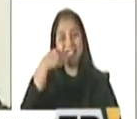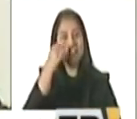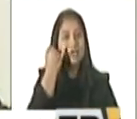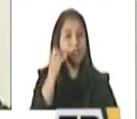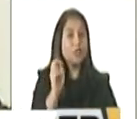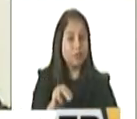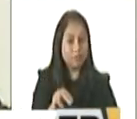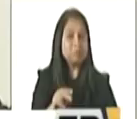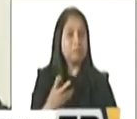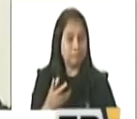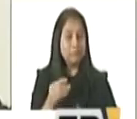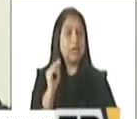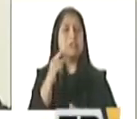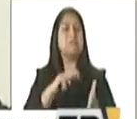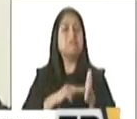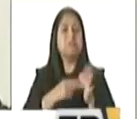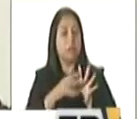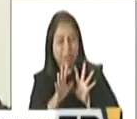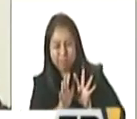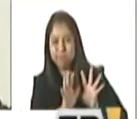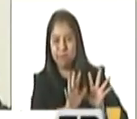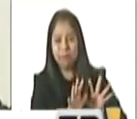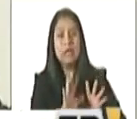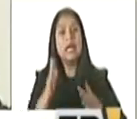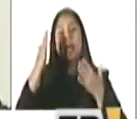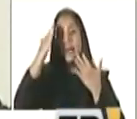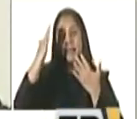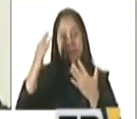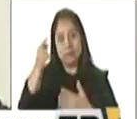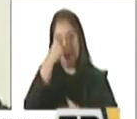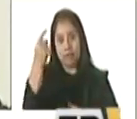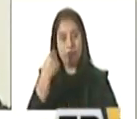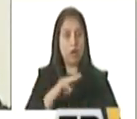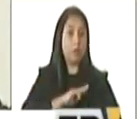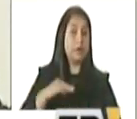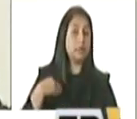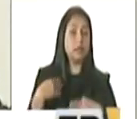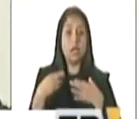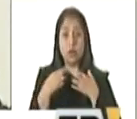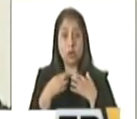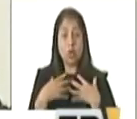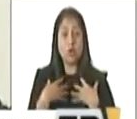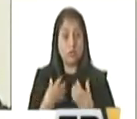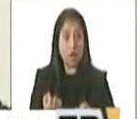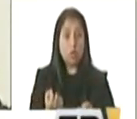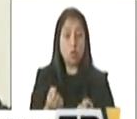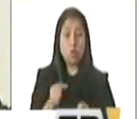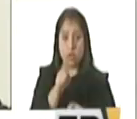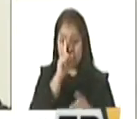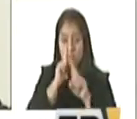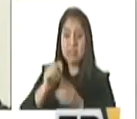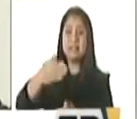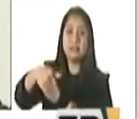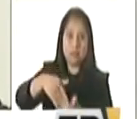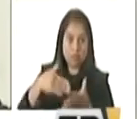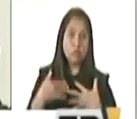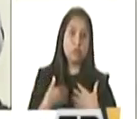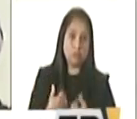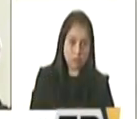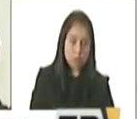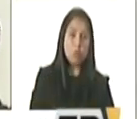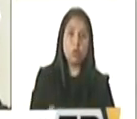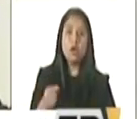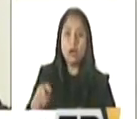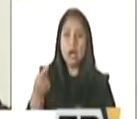hemos, gracias a la labor del Ministerio de Salud Pública, de sus áreas de salud, de centros de salud, que han ido